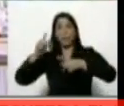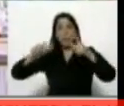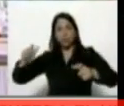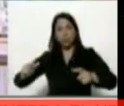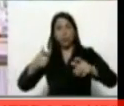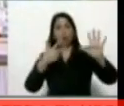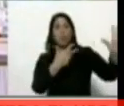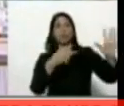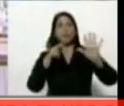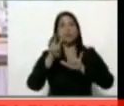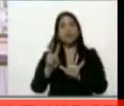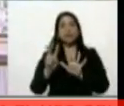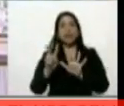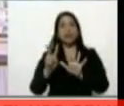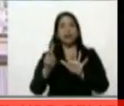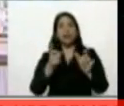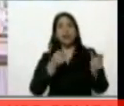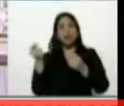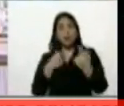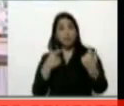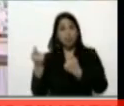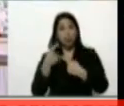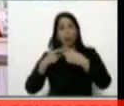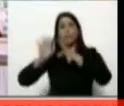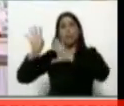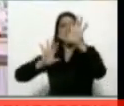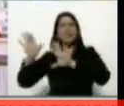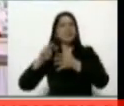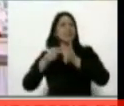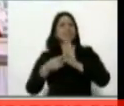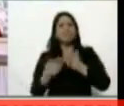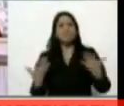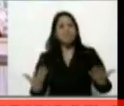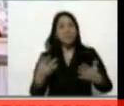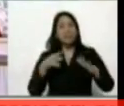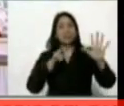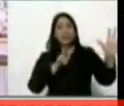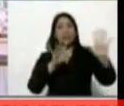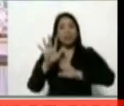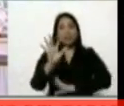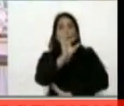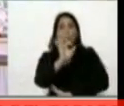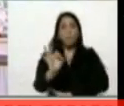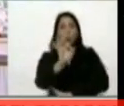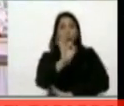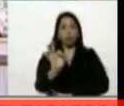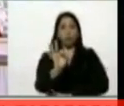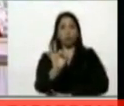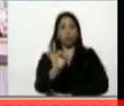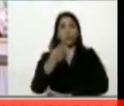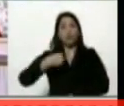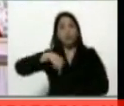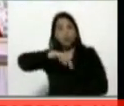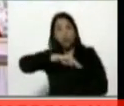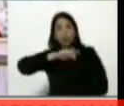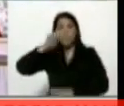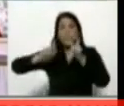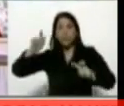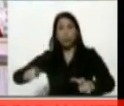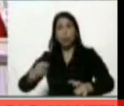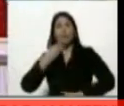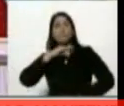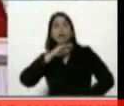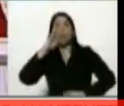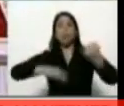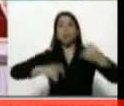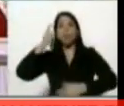oficial soviético, que trabajó en las Fuerzas Armadas rusas, destacado en